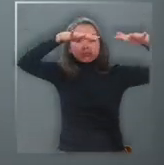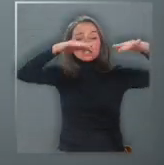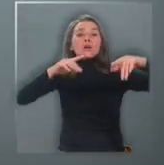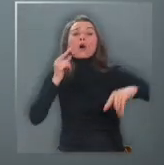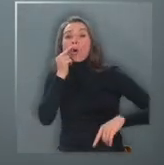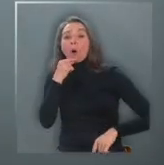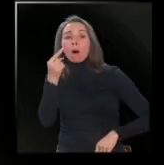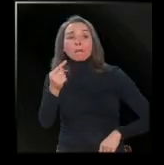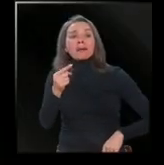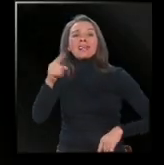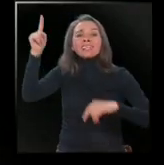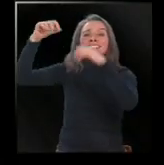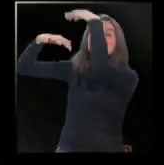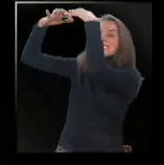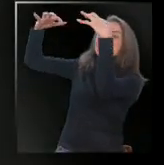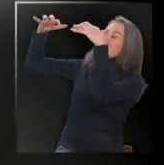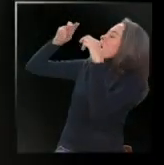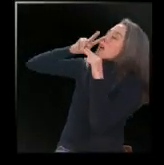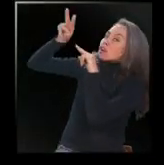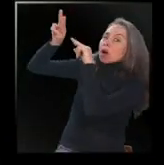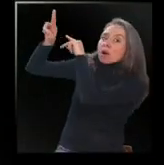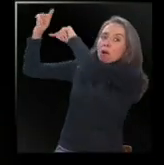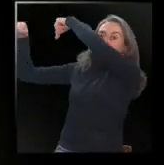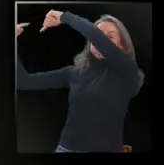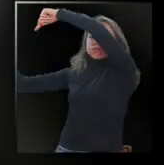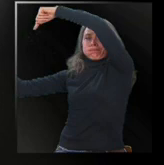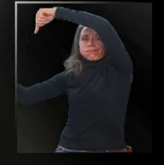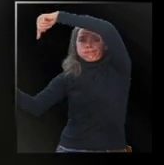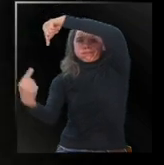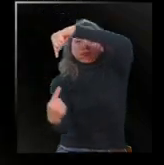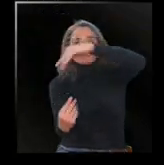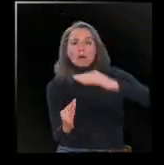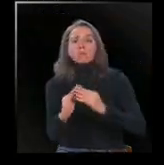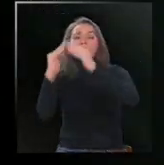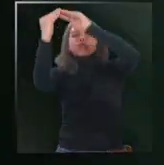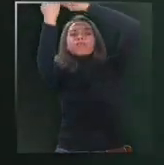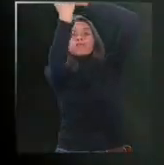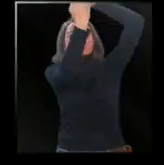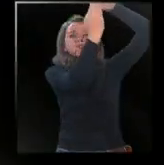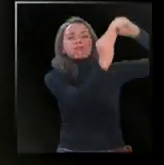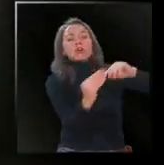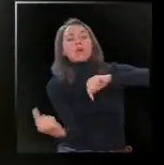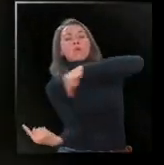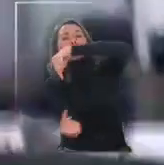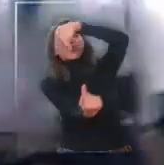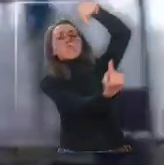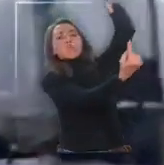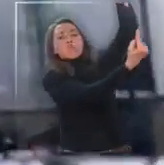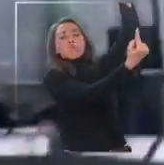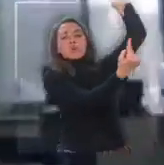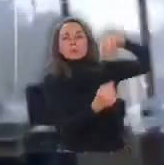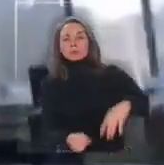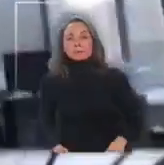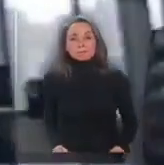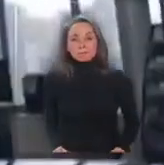el tornado bajó del cerro. Se vino por aquí, levantó la casa y se fue por ahí para allá.